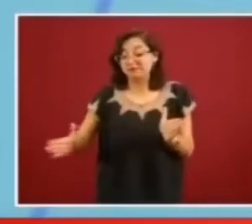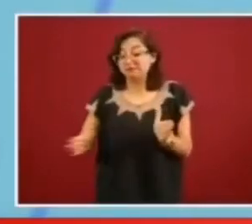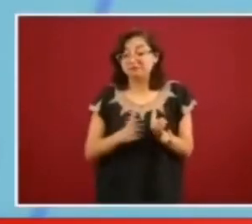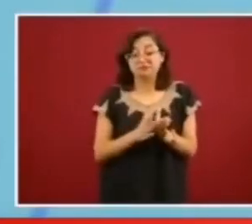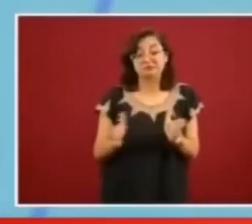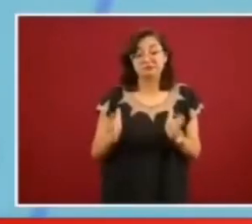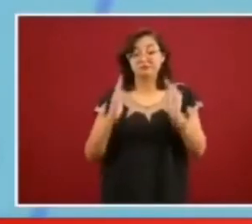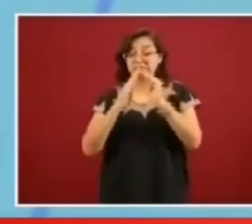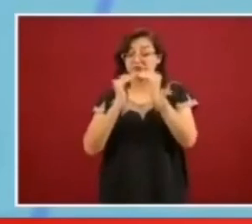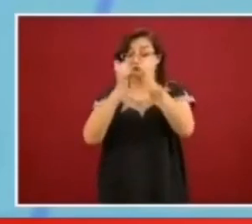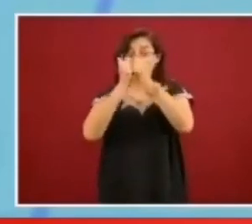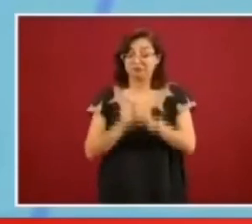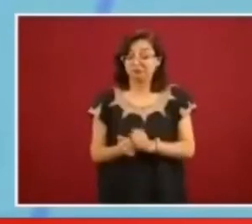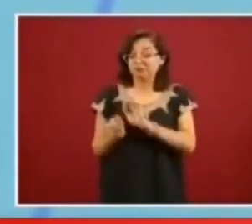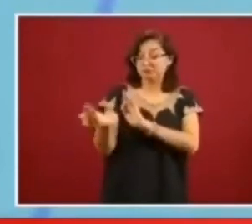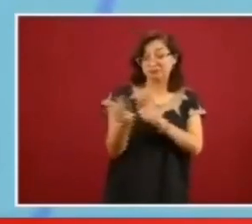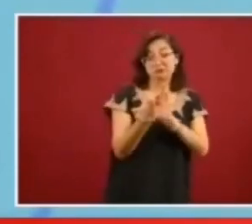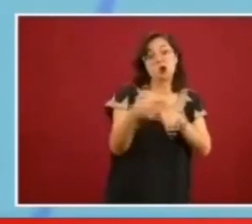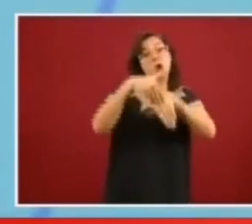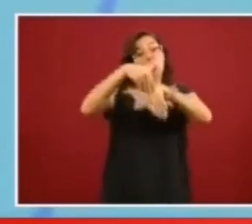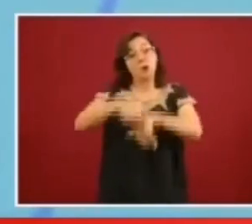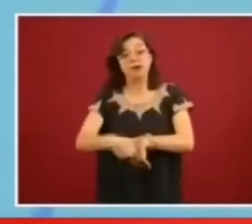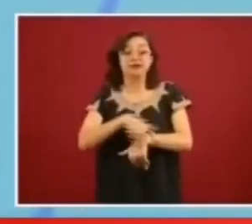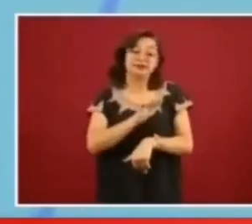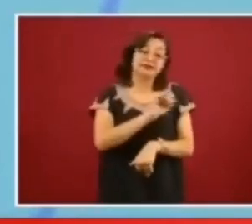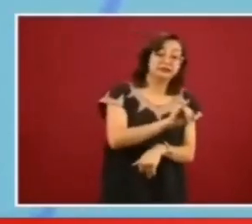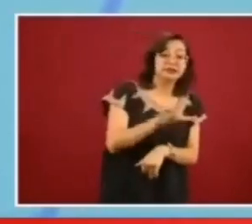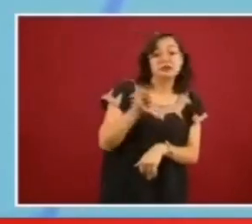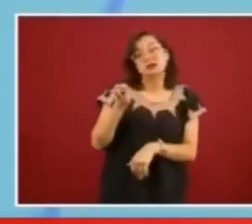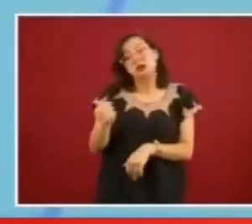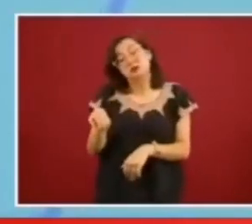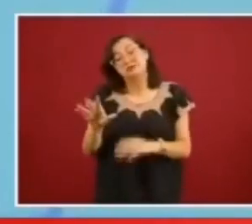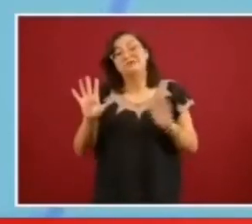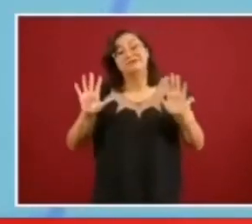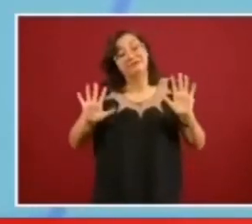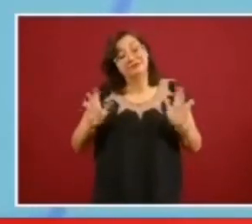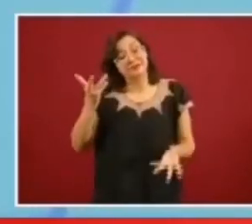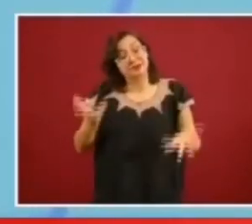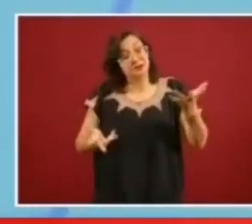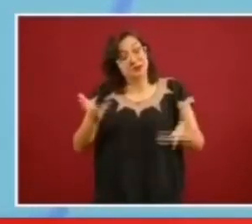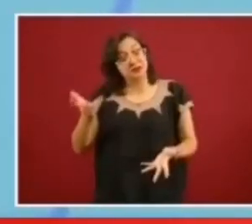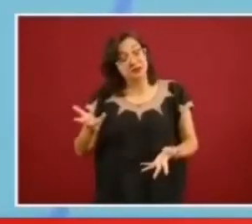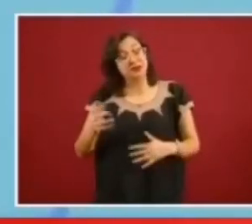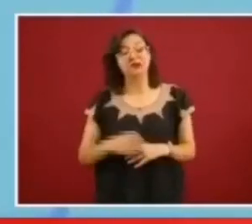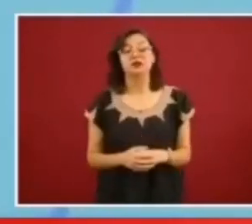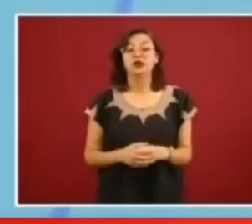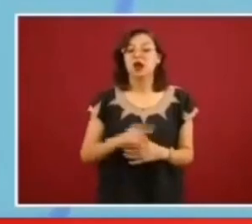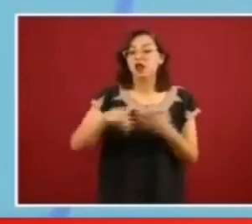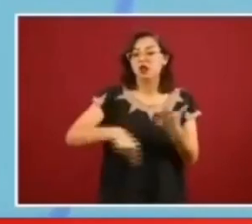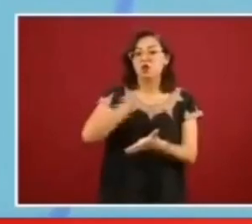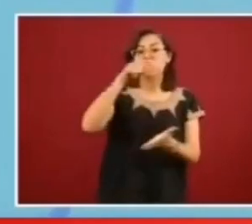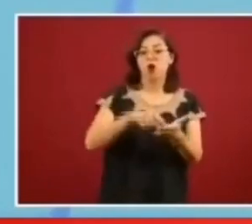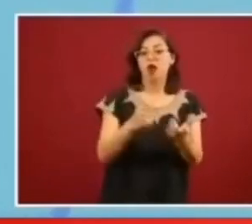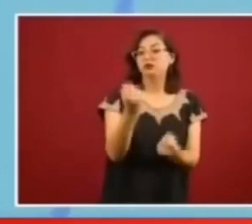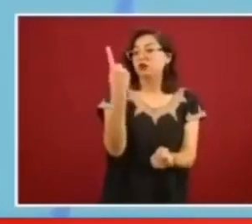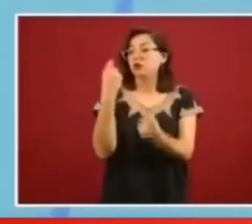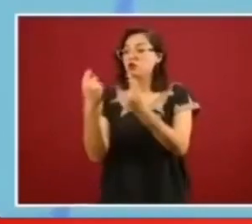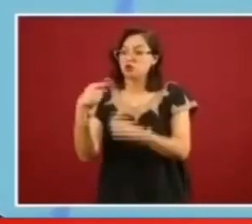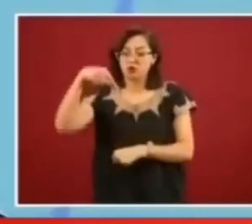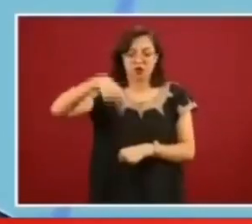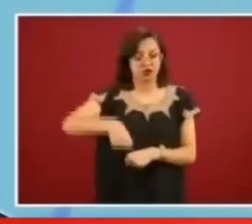medidas de aislamiento, las medidas de sana distancia. En algunos lugares, es el caso de la zona metropolitana del Valle de México, tenemos